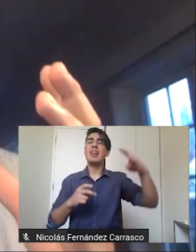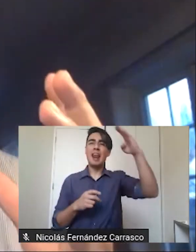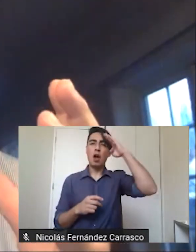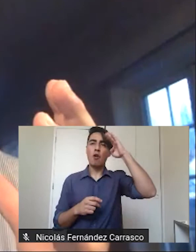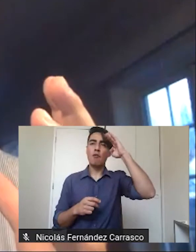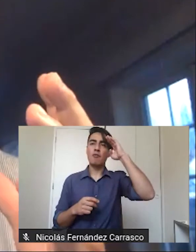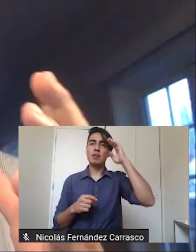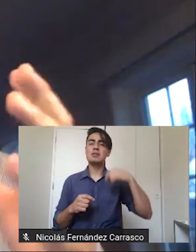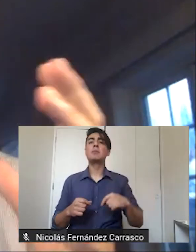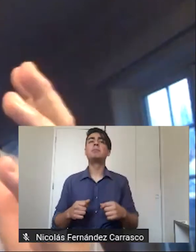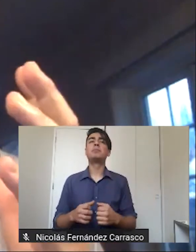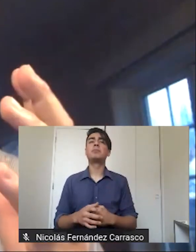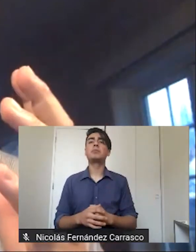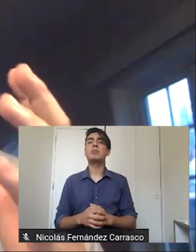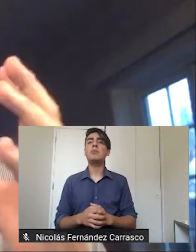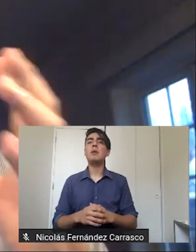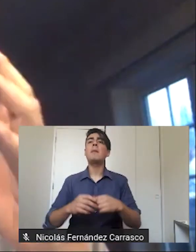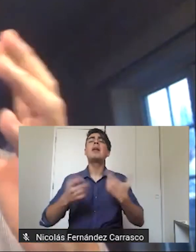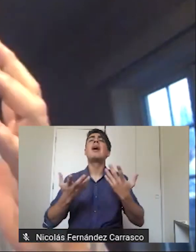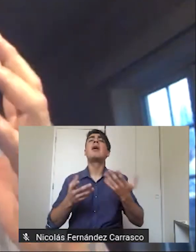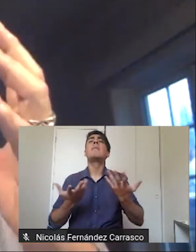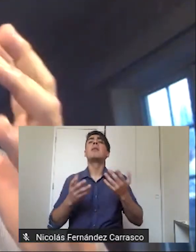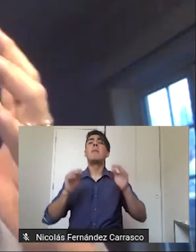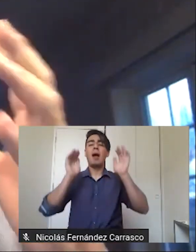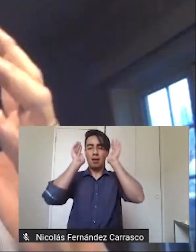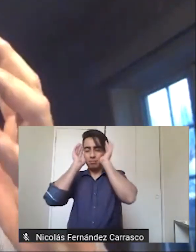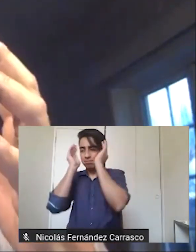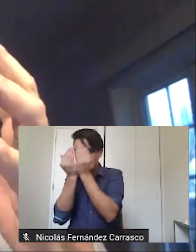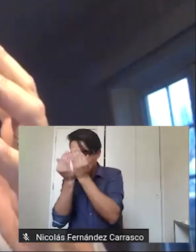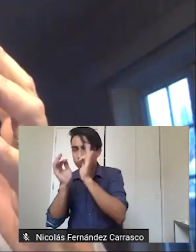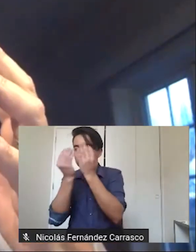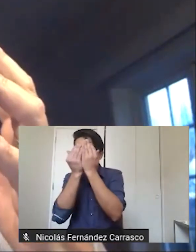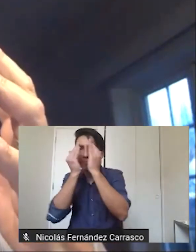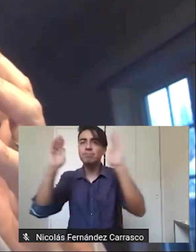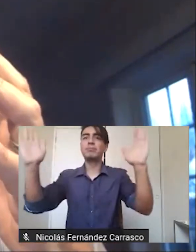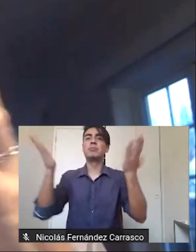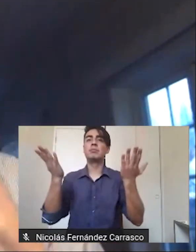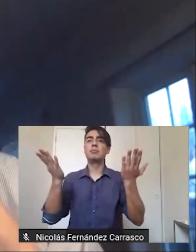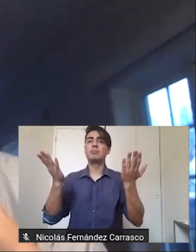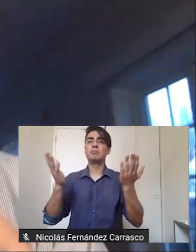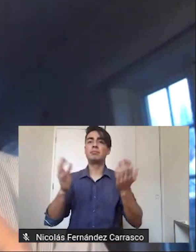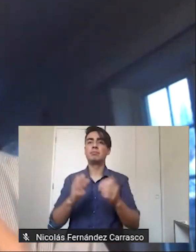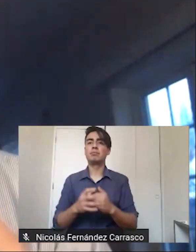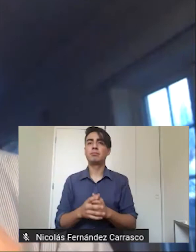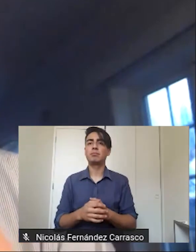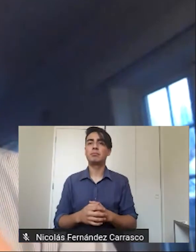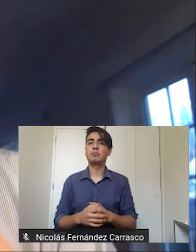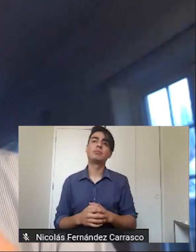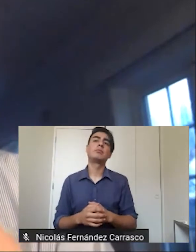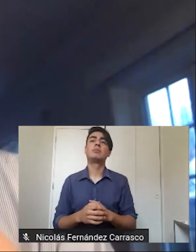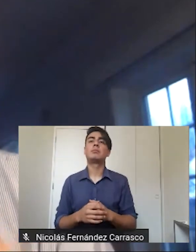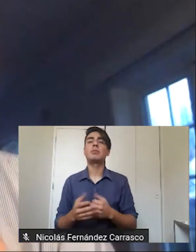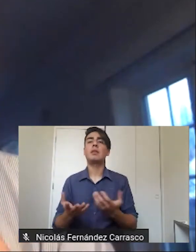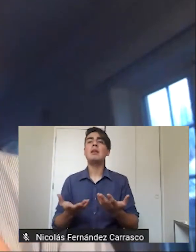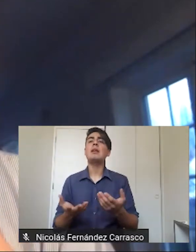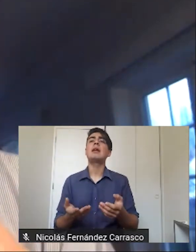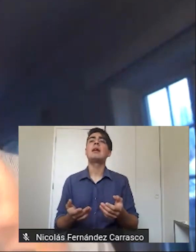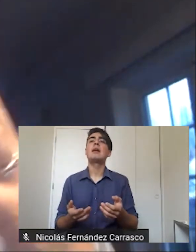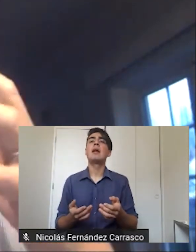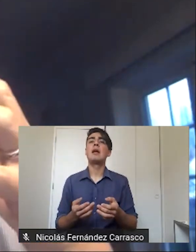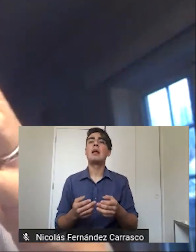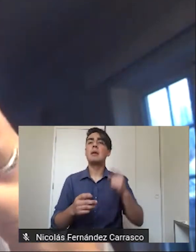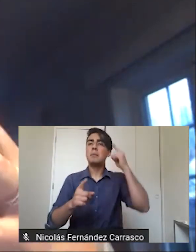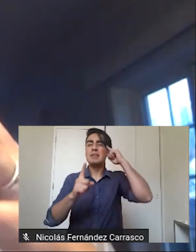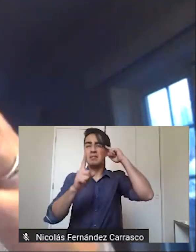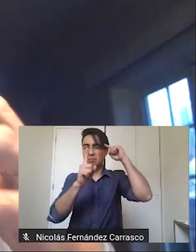esas burbujas que vamos construyendo cada vez más sólidas. La misión del diálogo